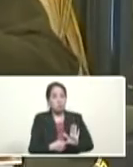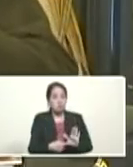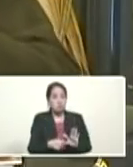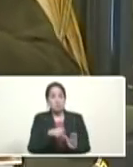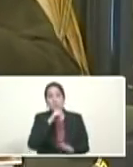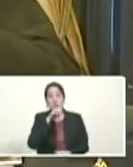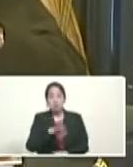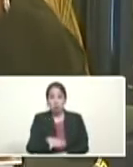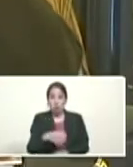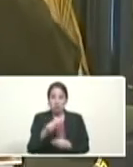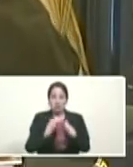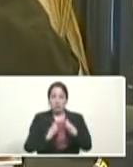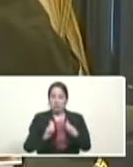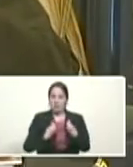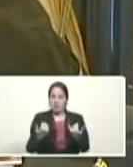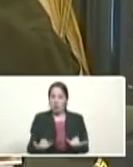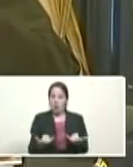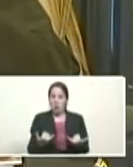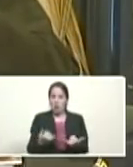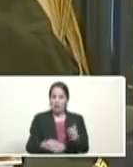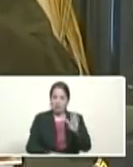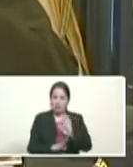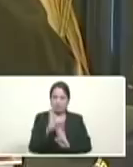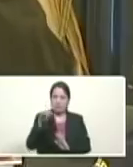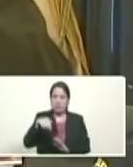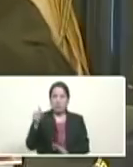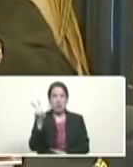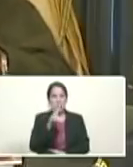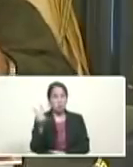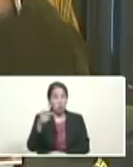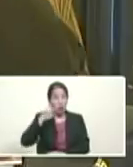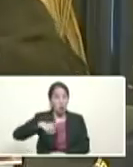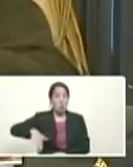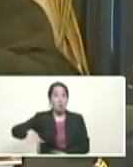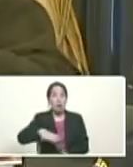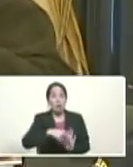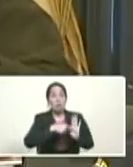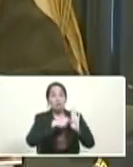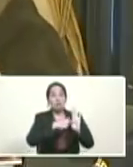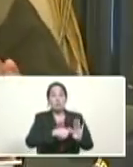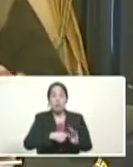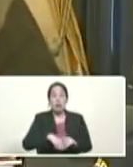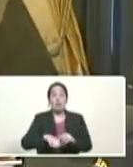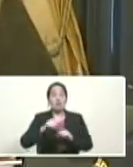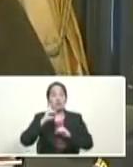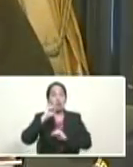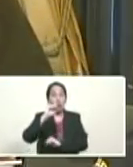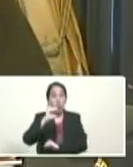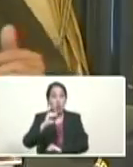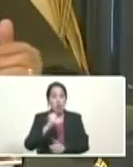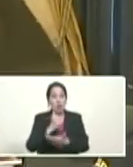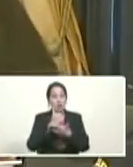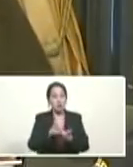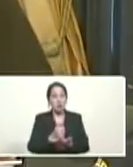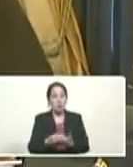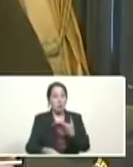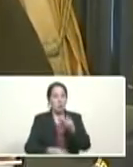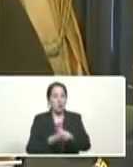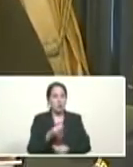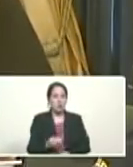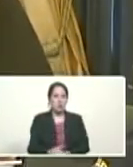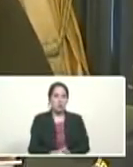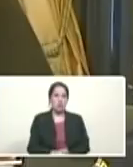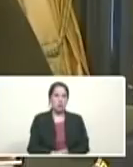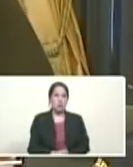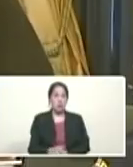en venezuela este es el pueblo que ha garantizado esta victoria en segundo lugar